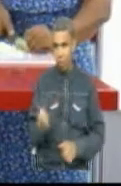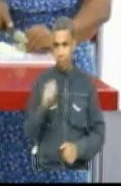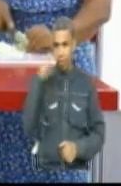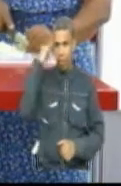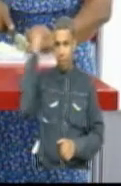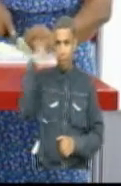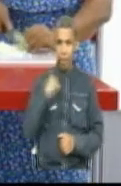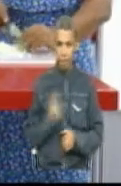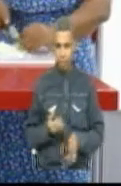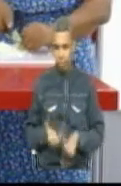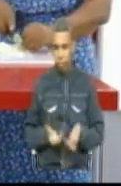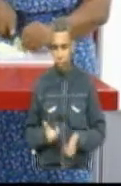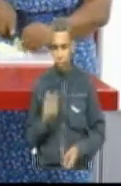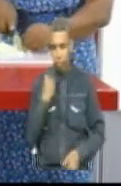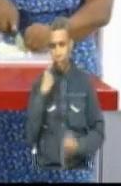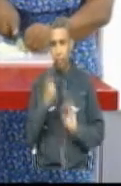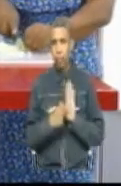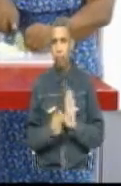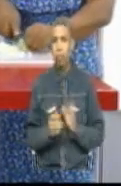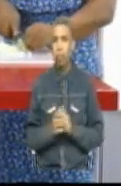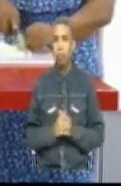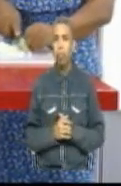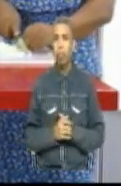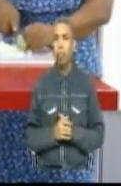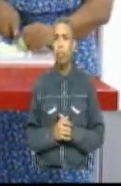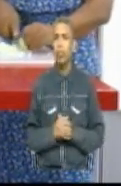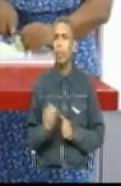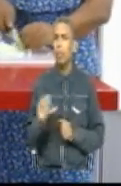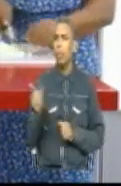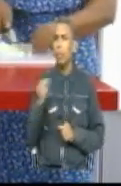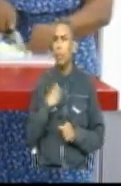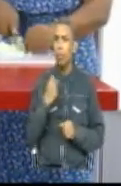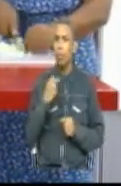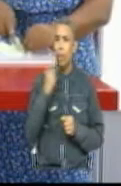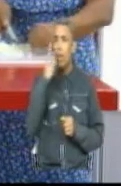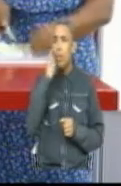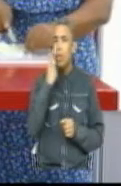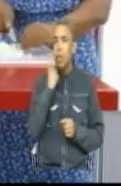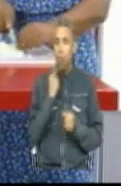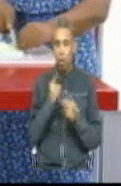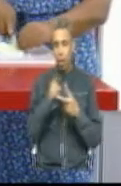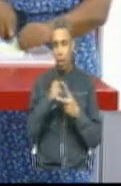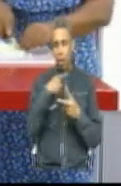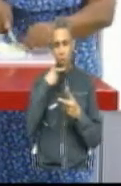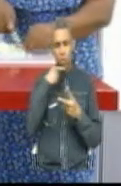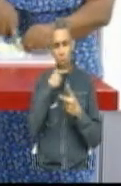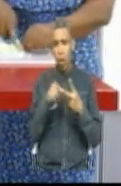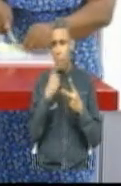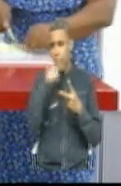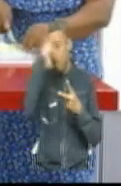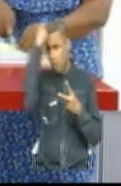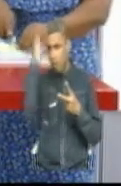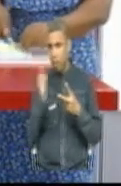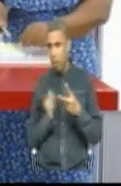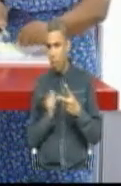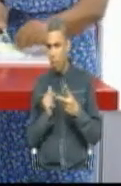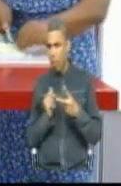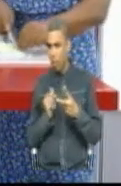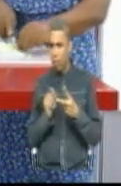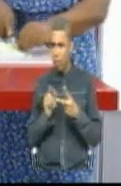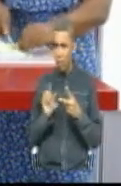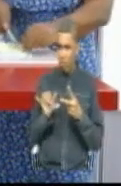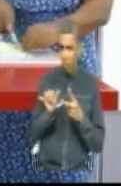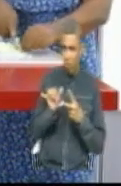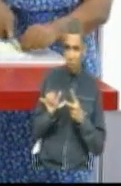diferencia entre la cebolla roja la pregunta sin embargo el